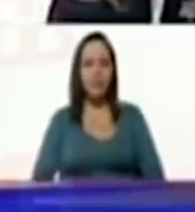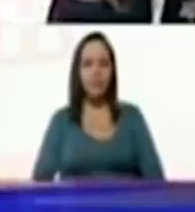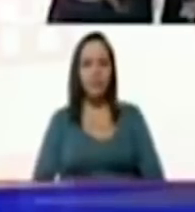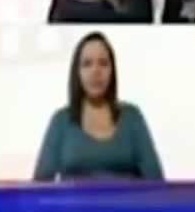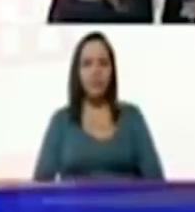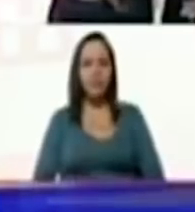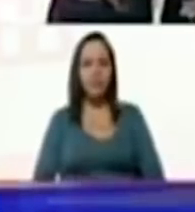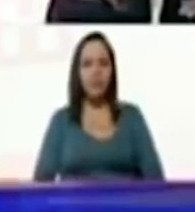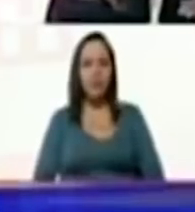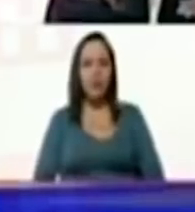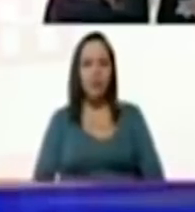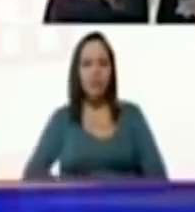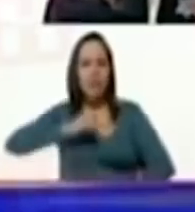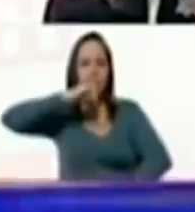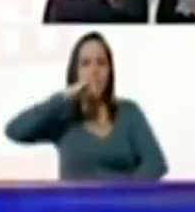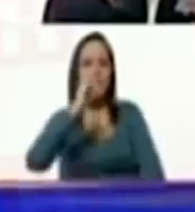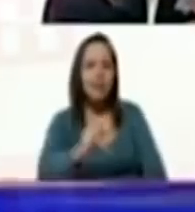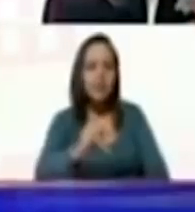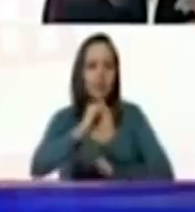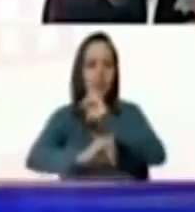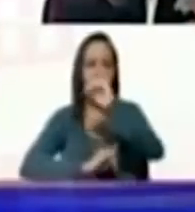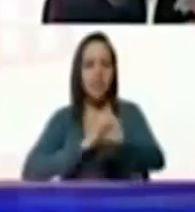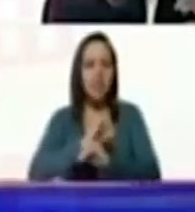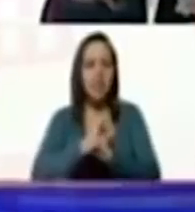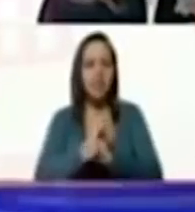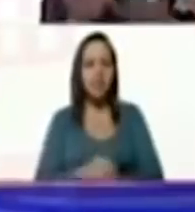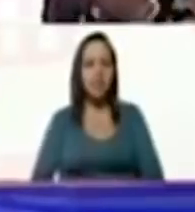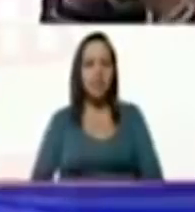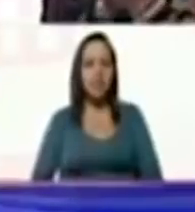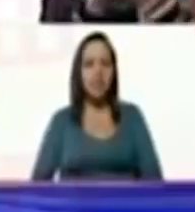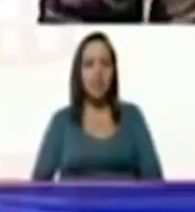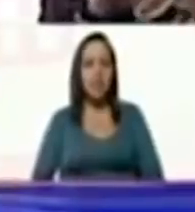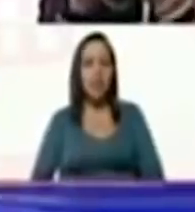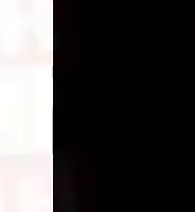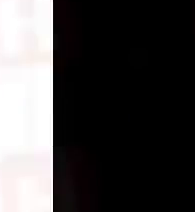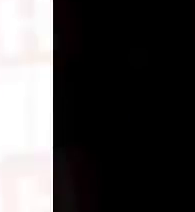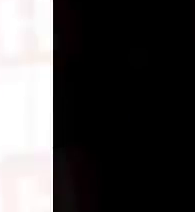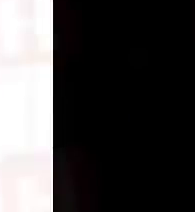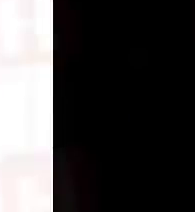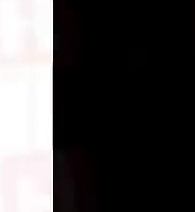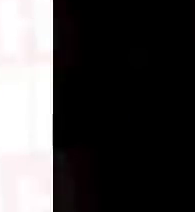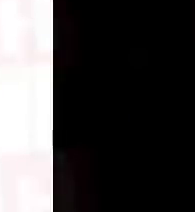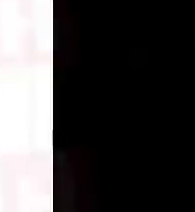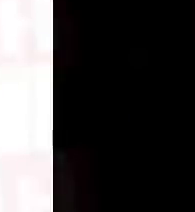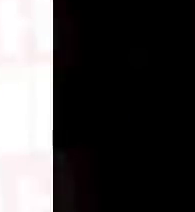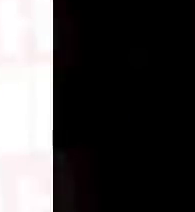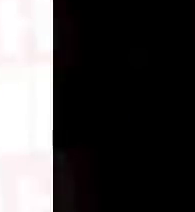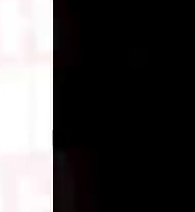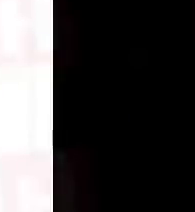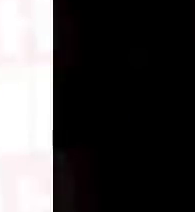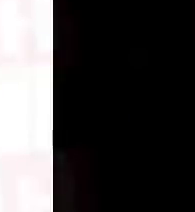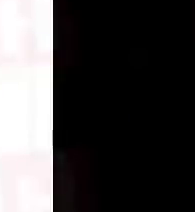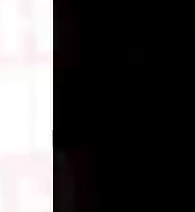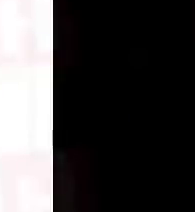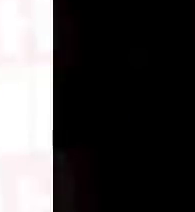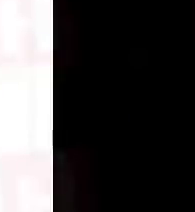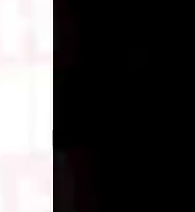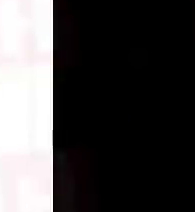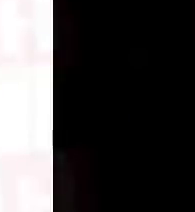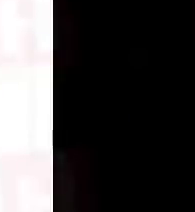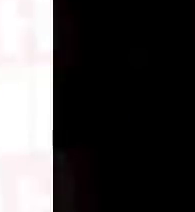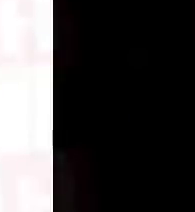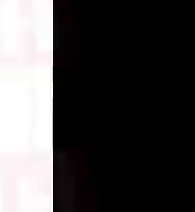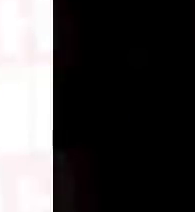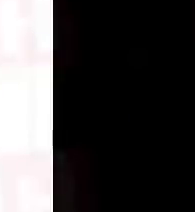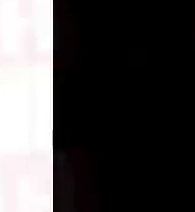hechos que se registraron en Maiquetía. Por otra parte, la periodista Sebastiana Barráez detalló en su cuenta de Twitter cuáles son los elementos que componen